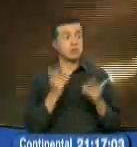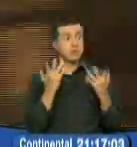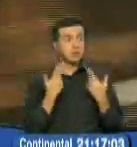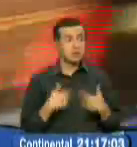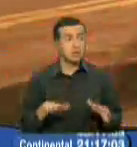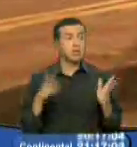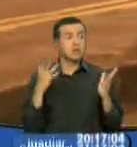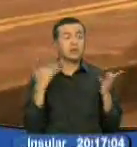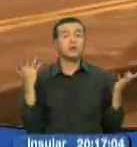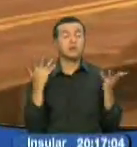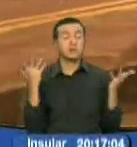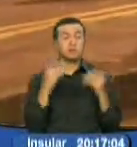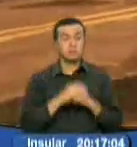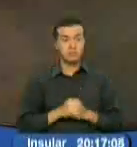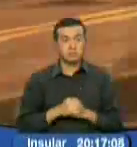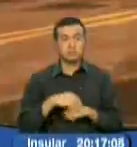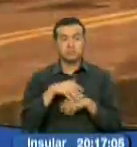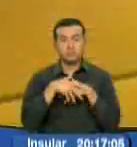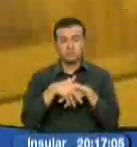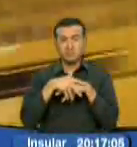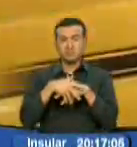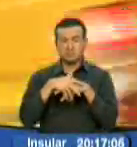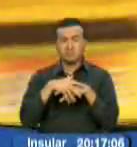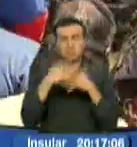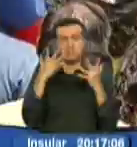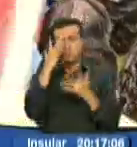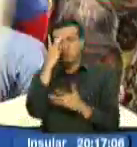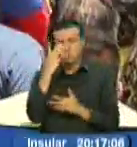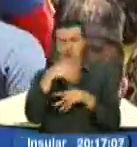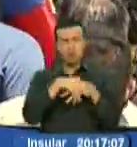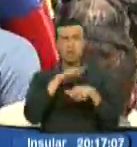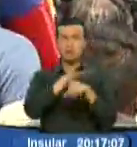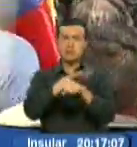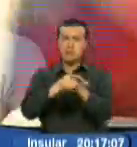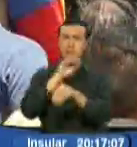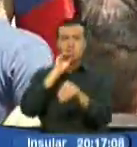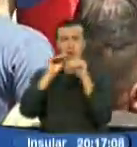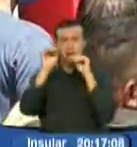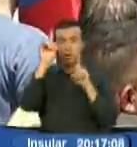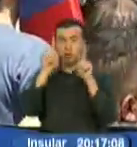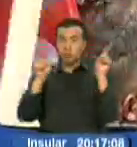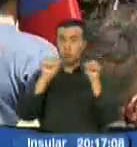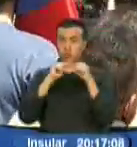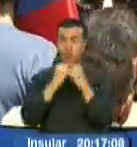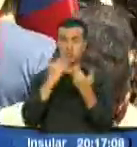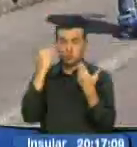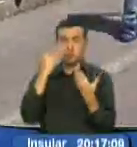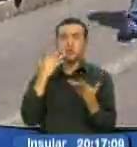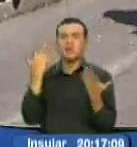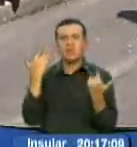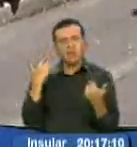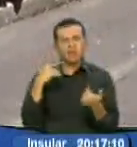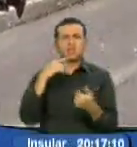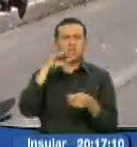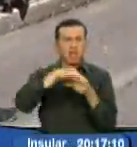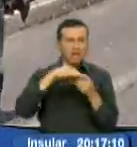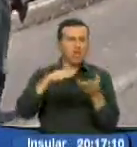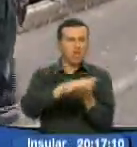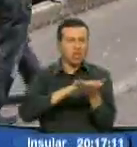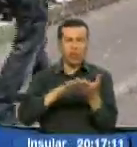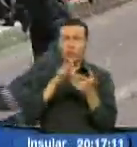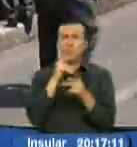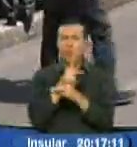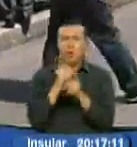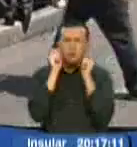sucedieron durante esas protestas que se realizaron, porque se hizo un llamado de algunos partidos a declarar un fraude, a cuidar